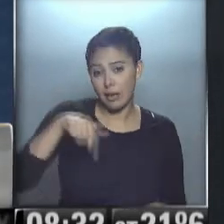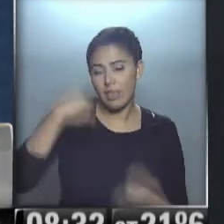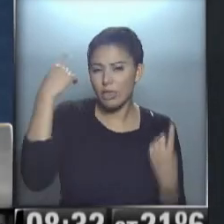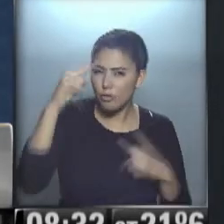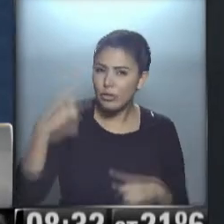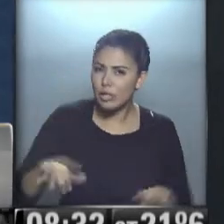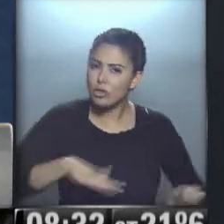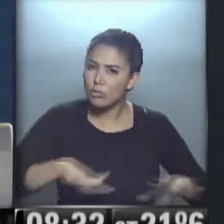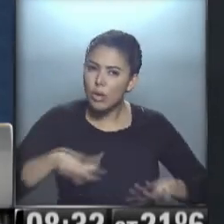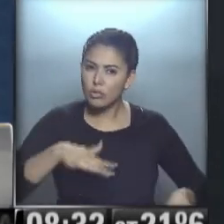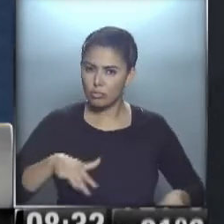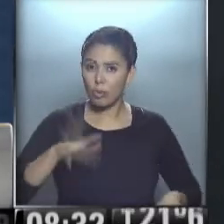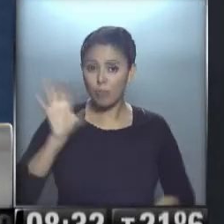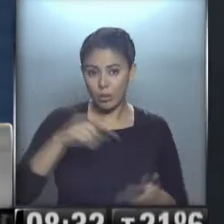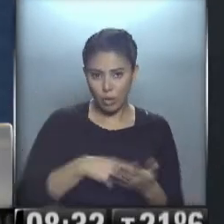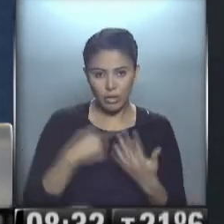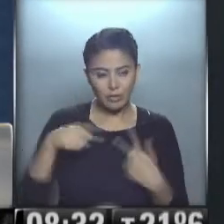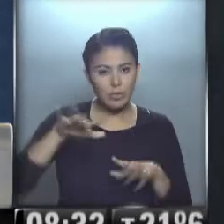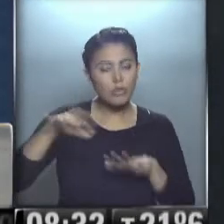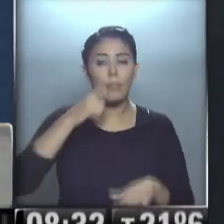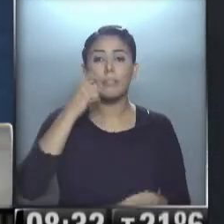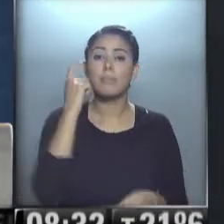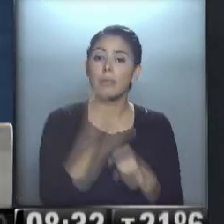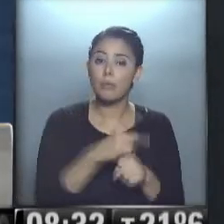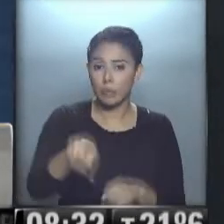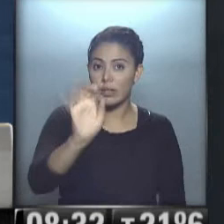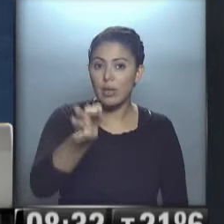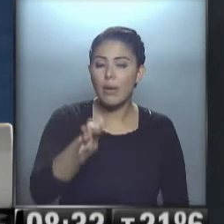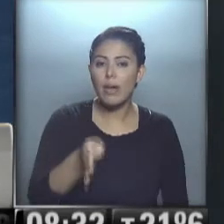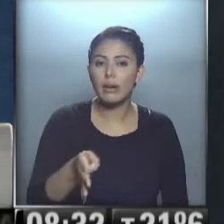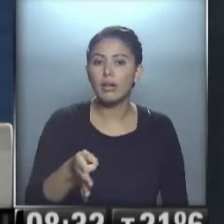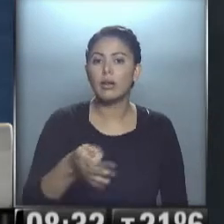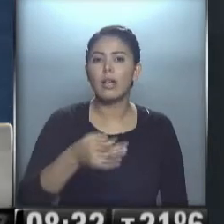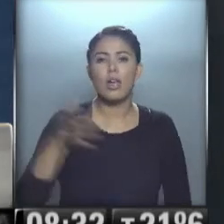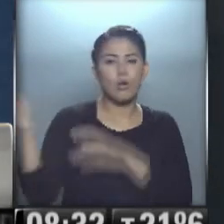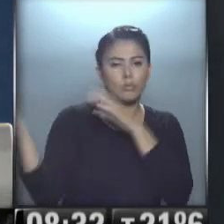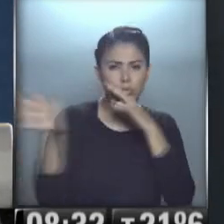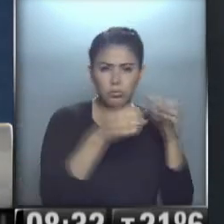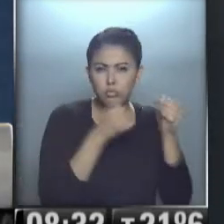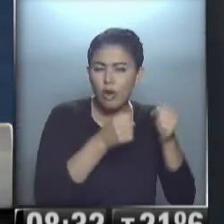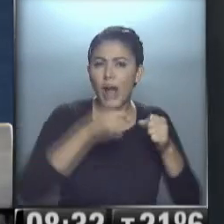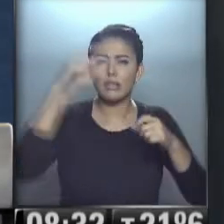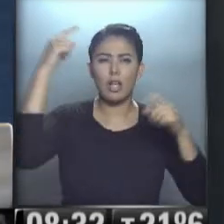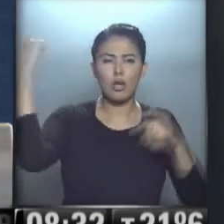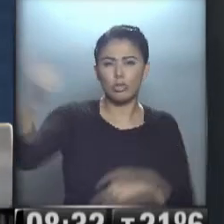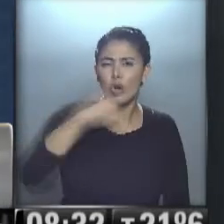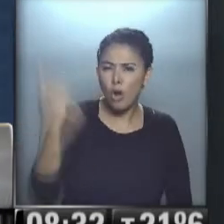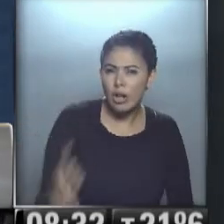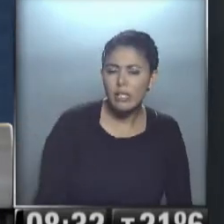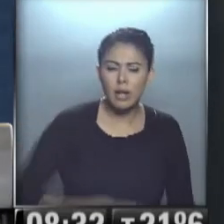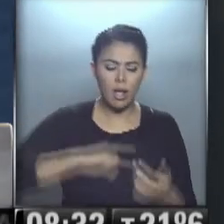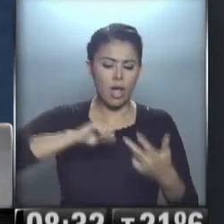acá han habido varios hechos y sucesos en la provincia de Buenos Aires. En primer lugar, ustedes saben, tuvimos ráfagas de viento fuertes, tornados, problemas que